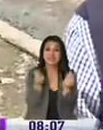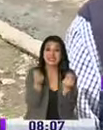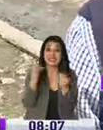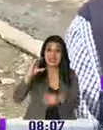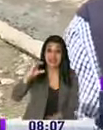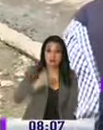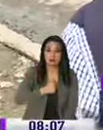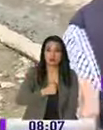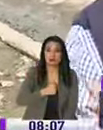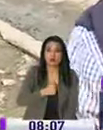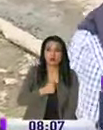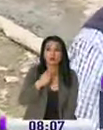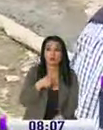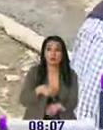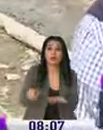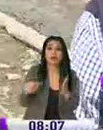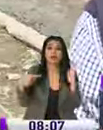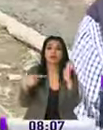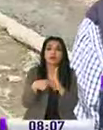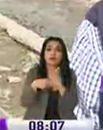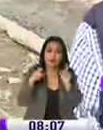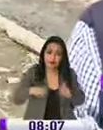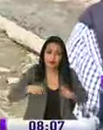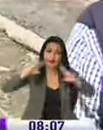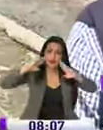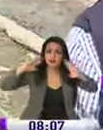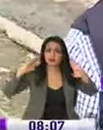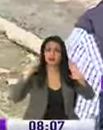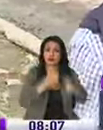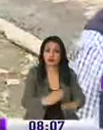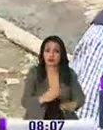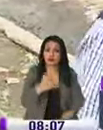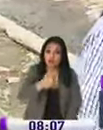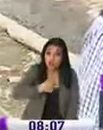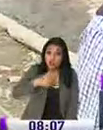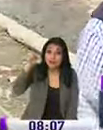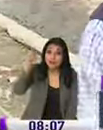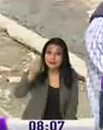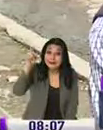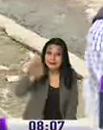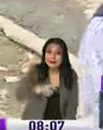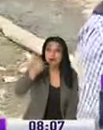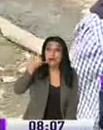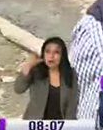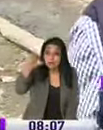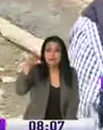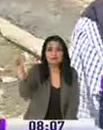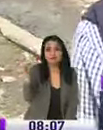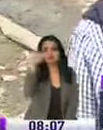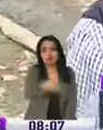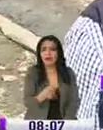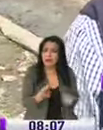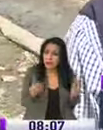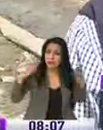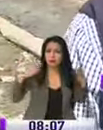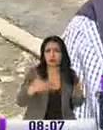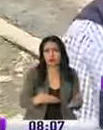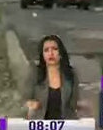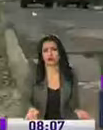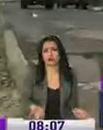pueblo y deben atendernos cuando se les llama y la situación está bastante